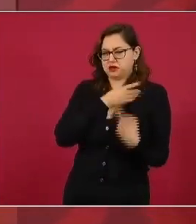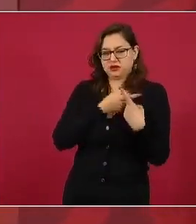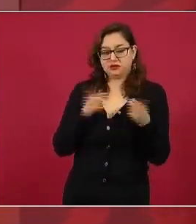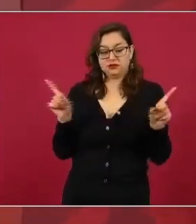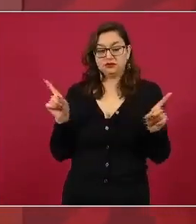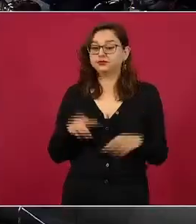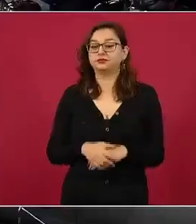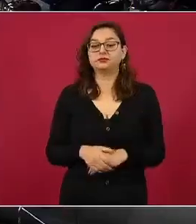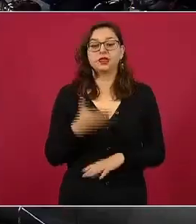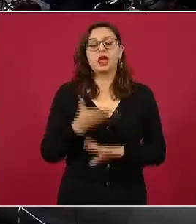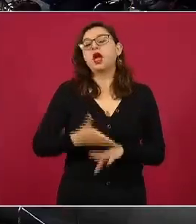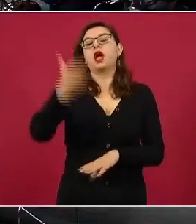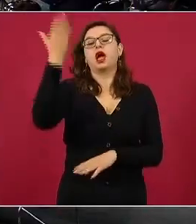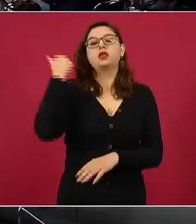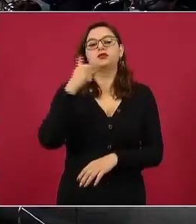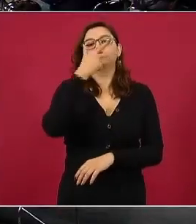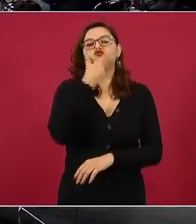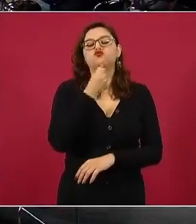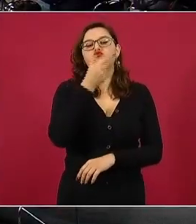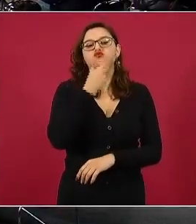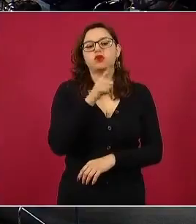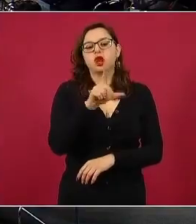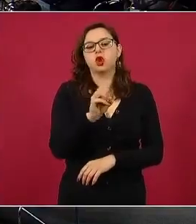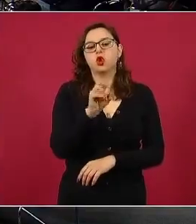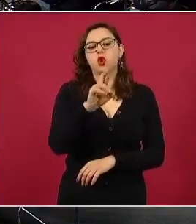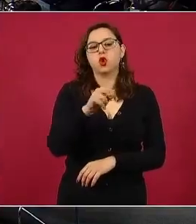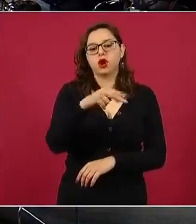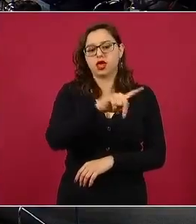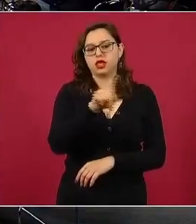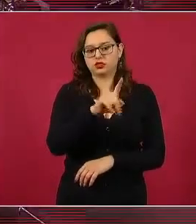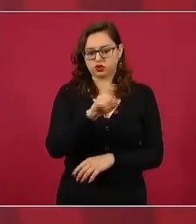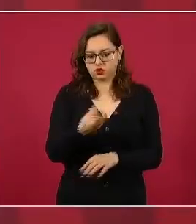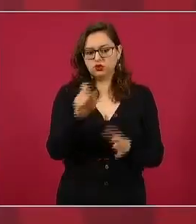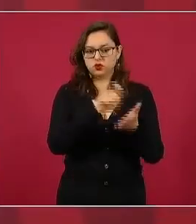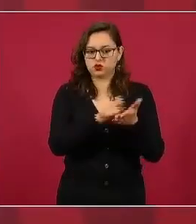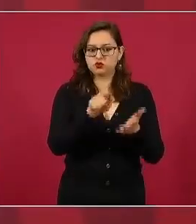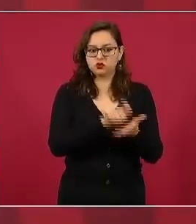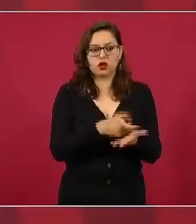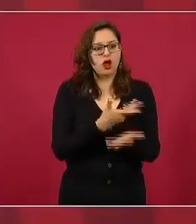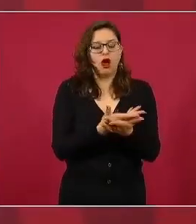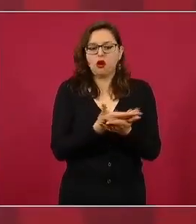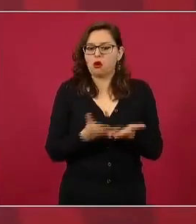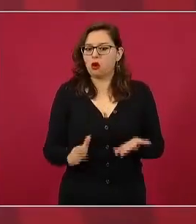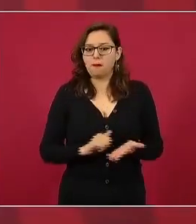Lorenzo Meyer, pero ya no está ahí. ¿Todos los demás?